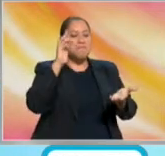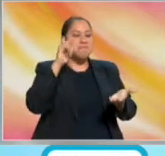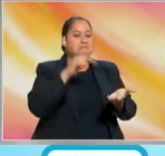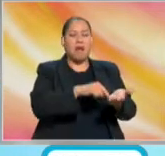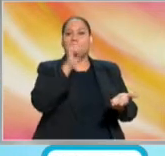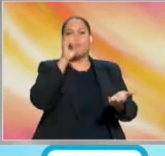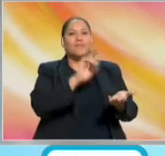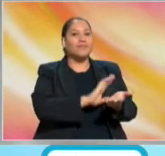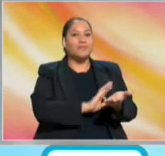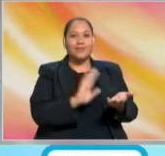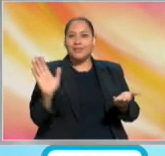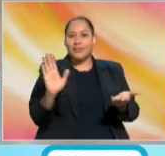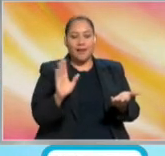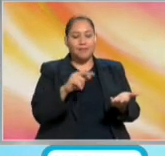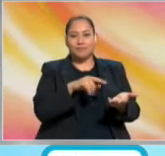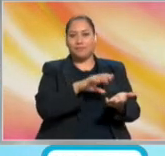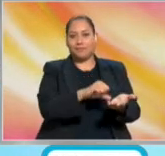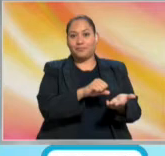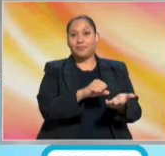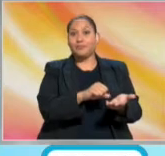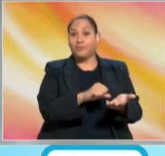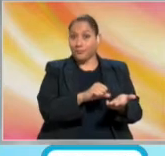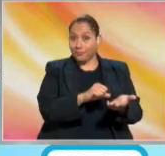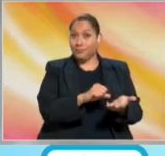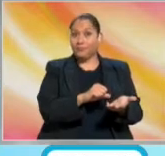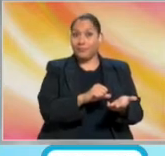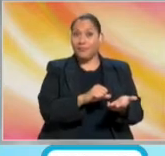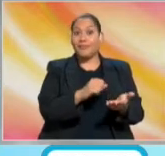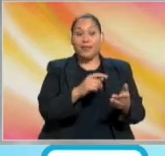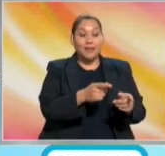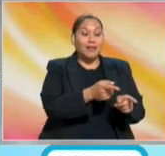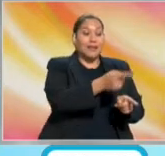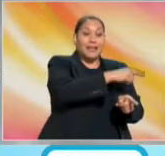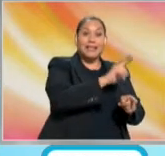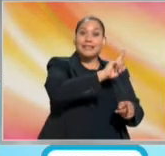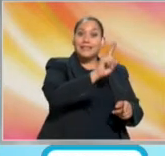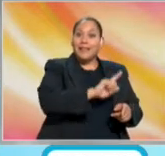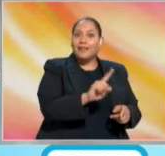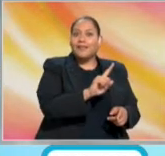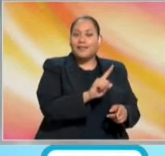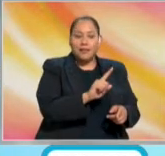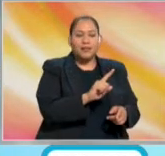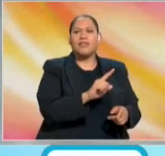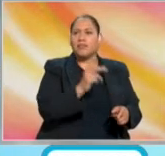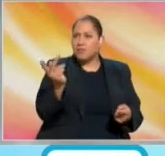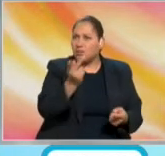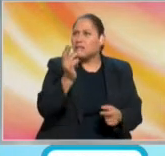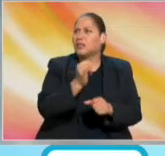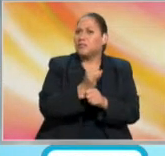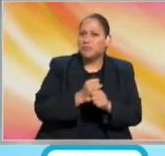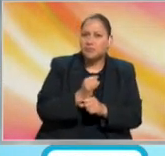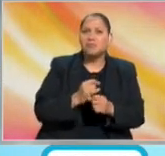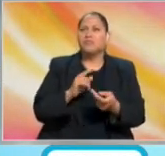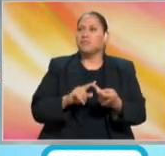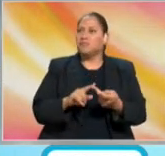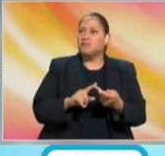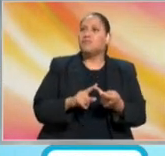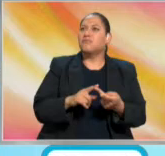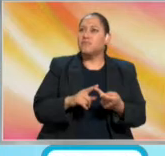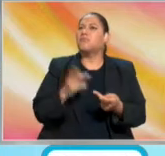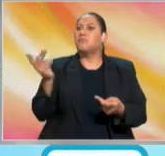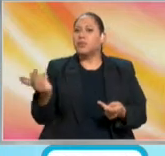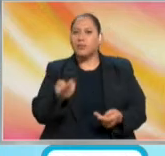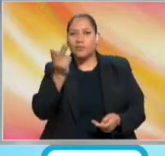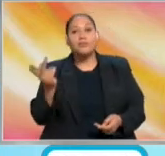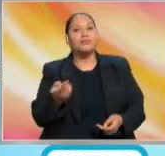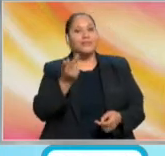doy un clic y ya lo tengo. Y todavía viene la Z, ¿no? La Z que cuestiona, que investiga, que indaga. Y